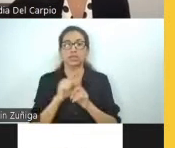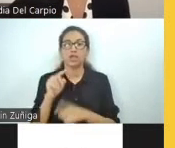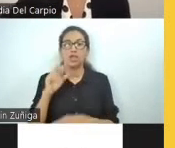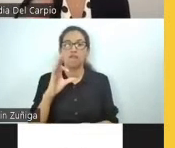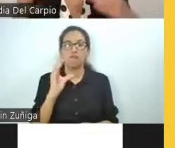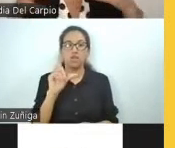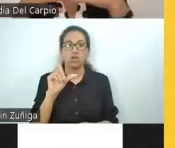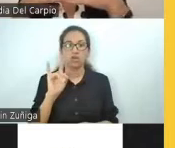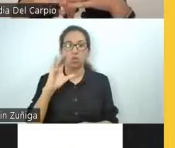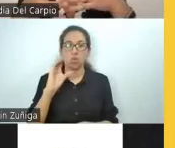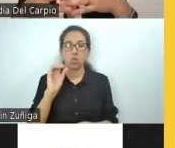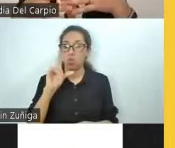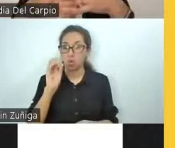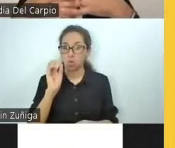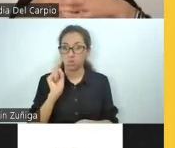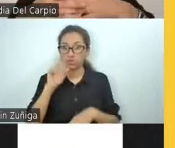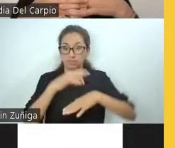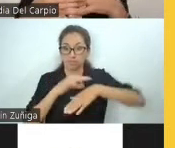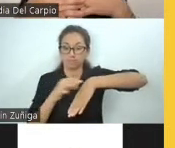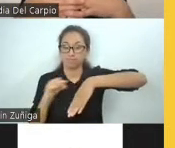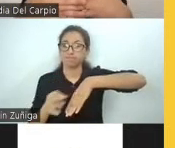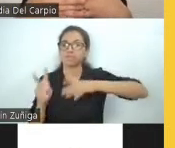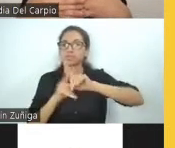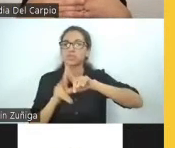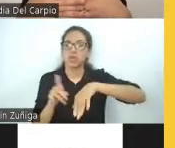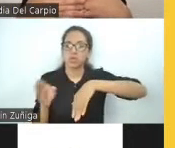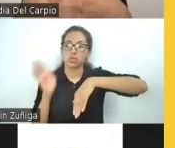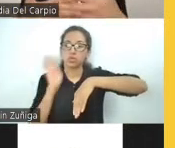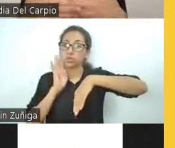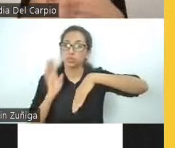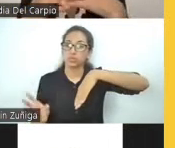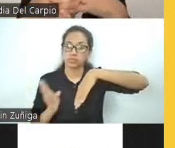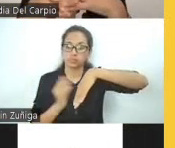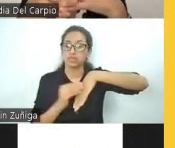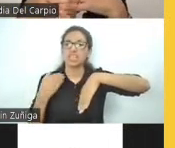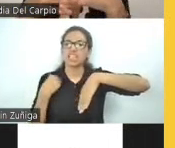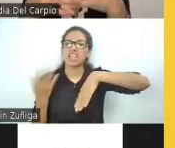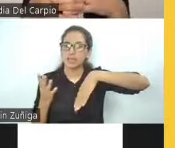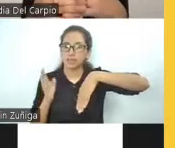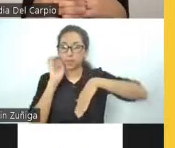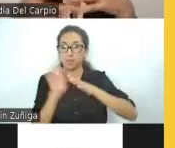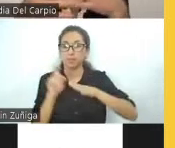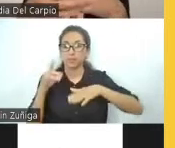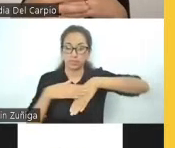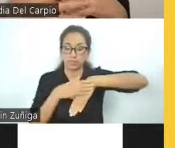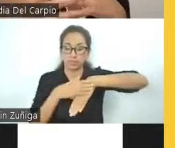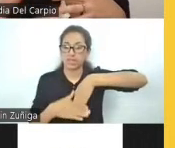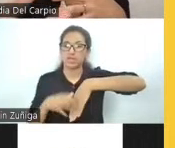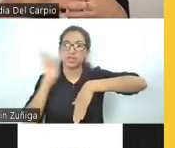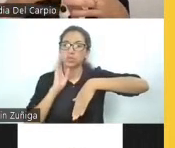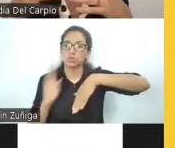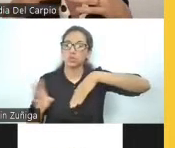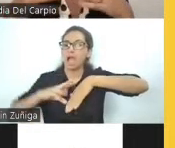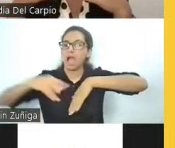Este vello forma un filtro que tiene varias funciones. Una de ellas es un filtro contra los gérmenes del